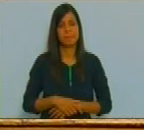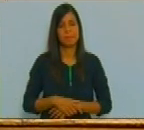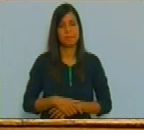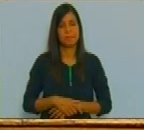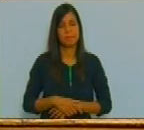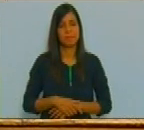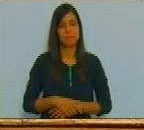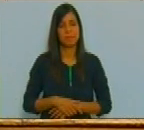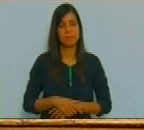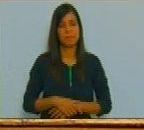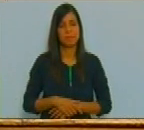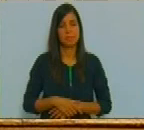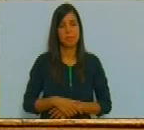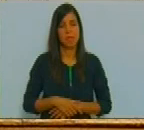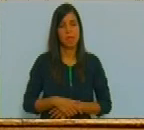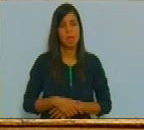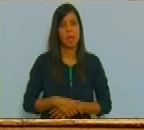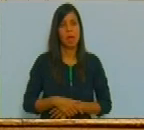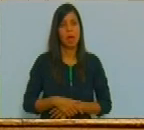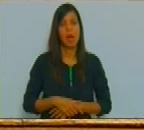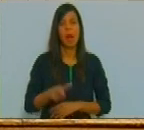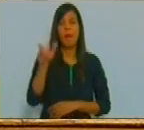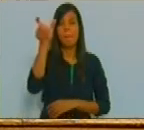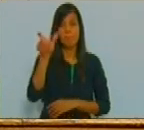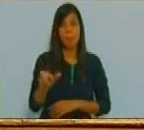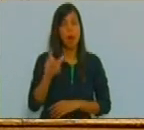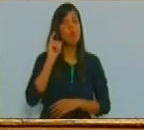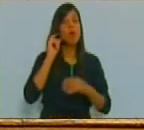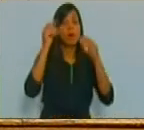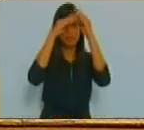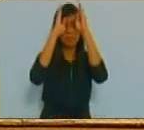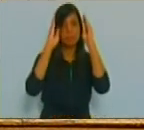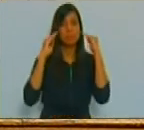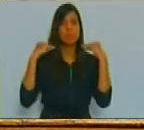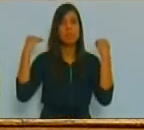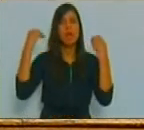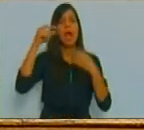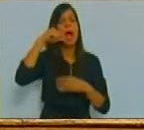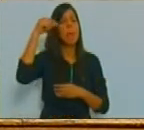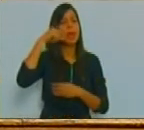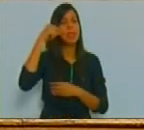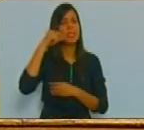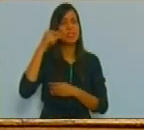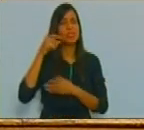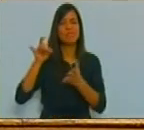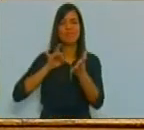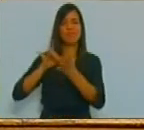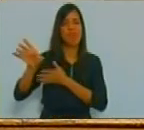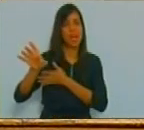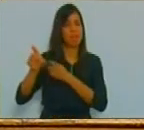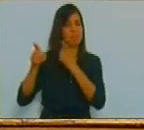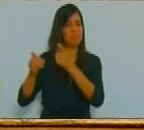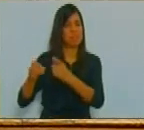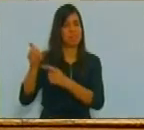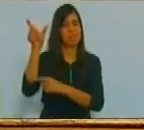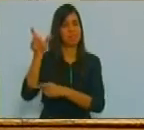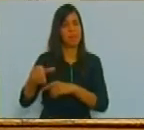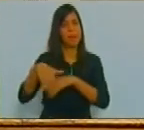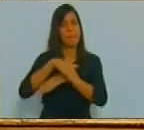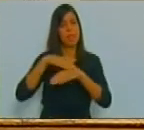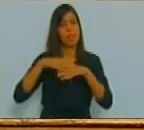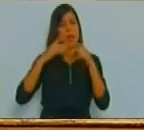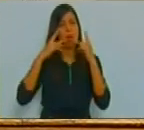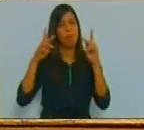la destitución de una funcionaria al frente al ministerio público que como bien es